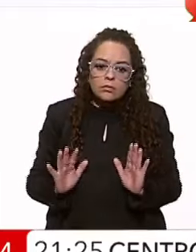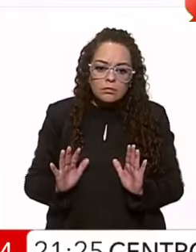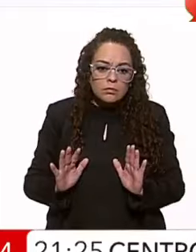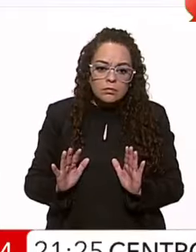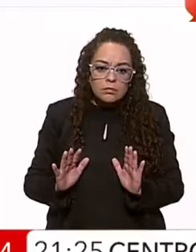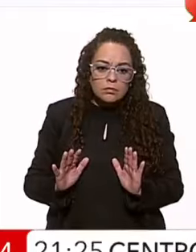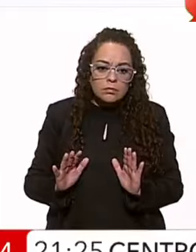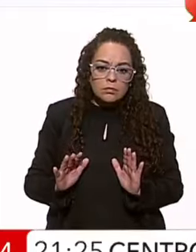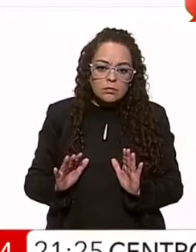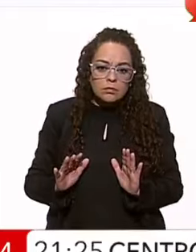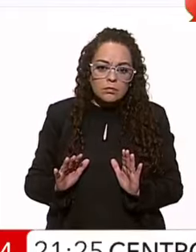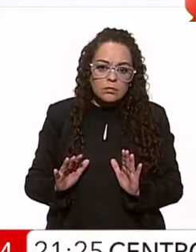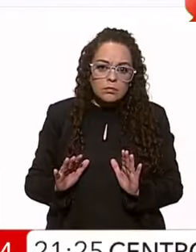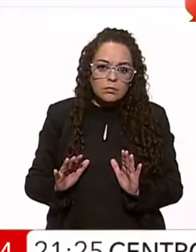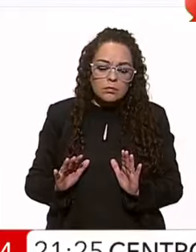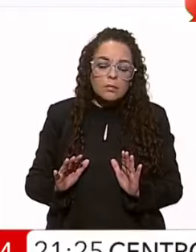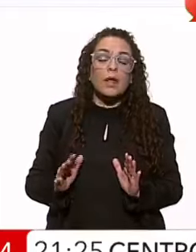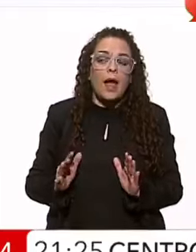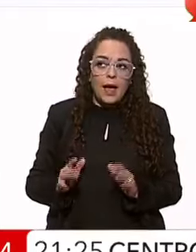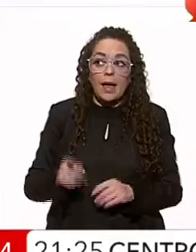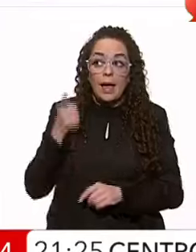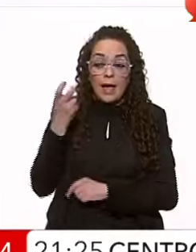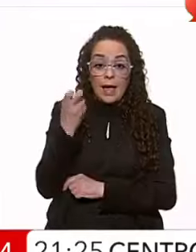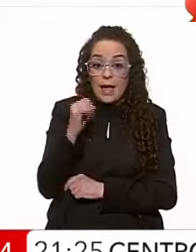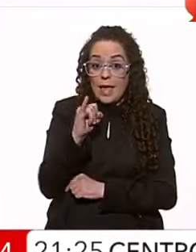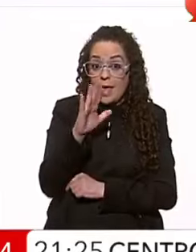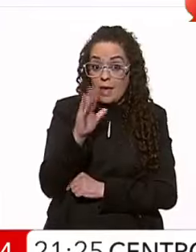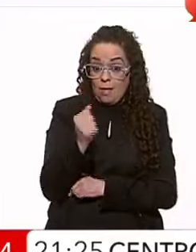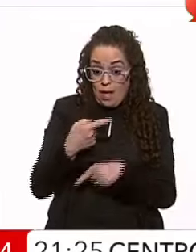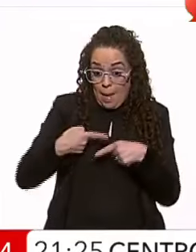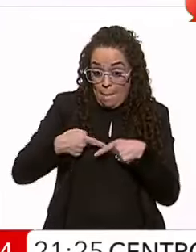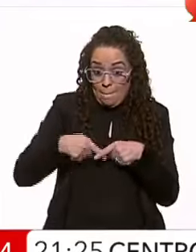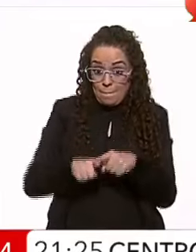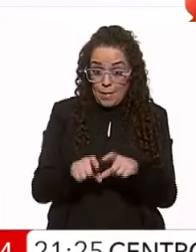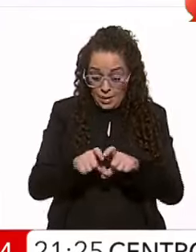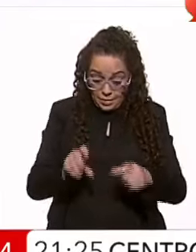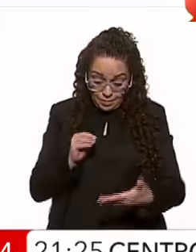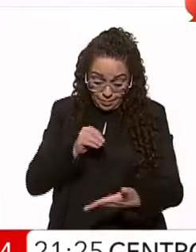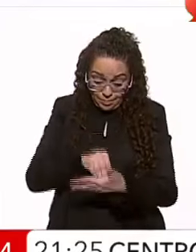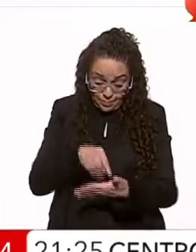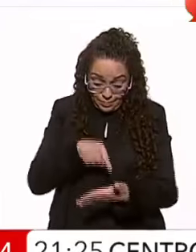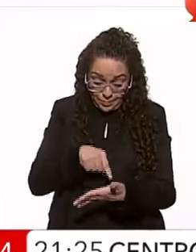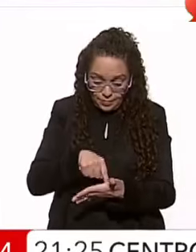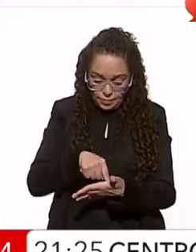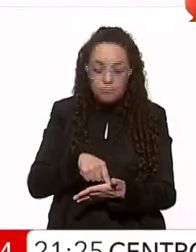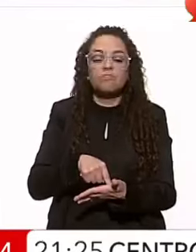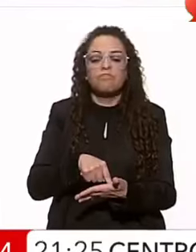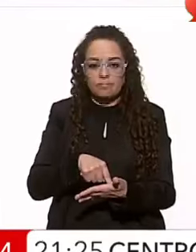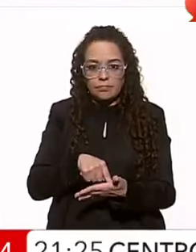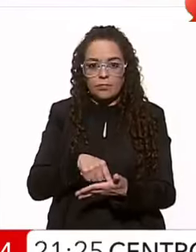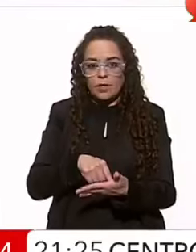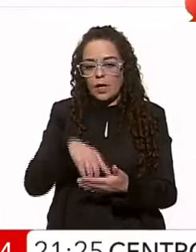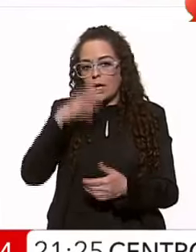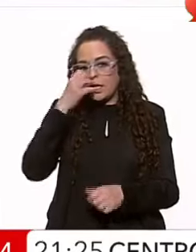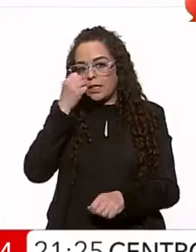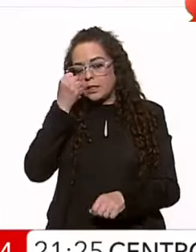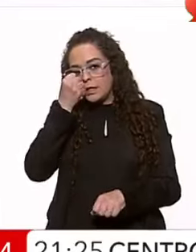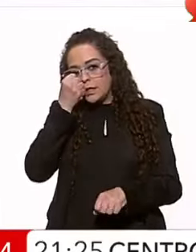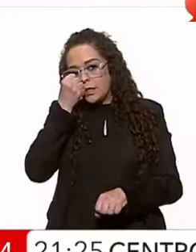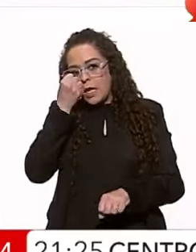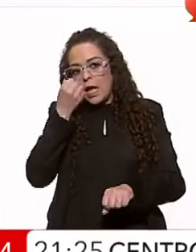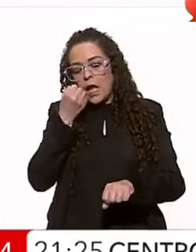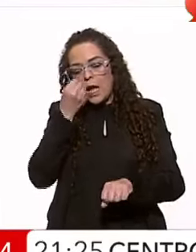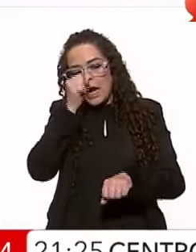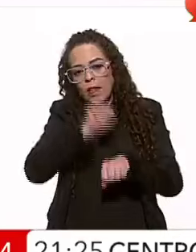El presidente, cuando iba a entrar en vigencia ese punto, pues pidió la opinión a distintos secretarios de Agricultura, según entiendo